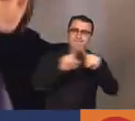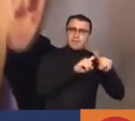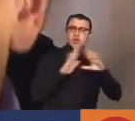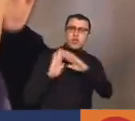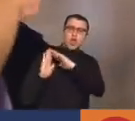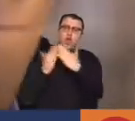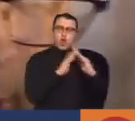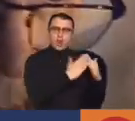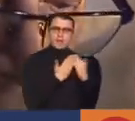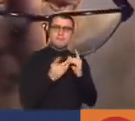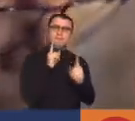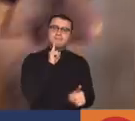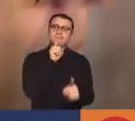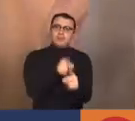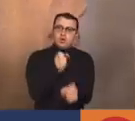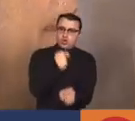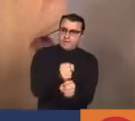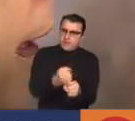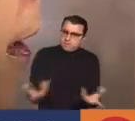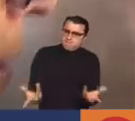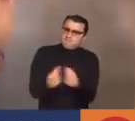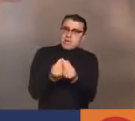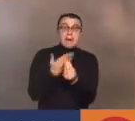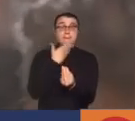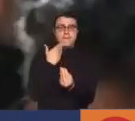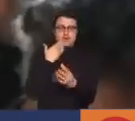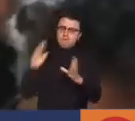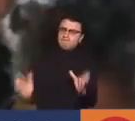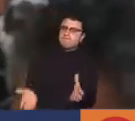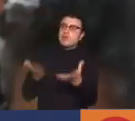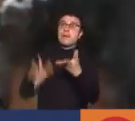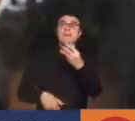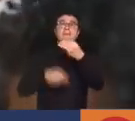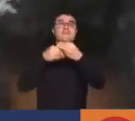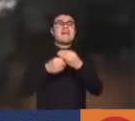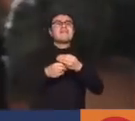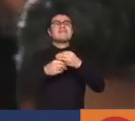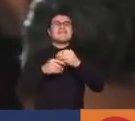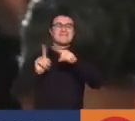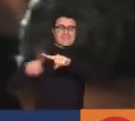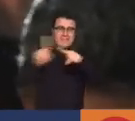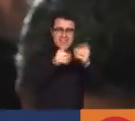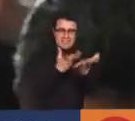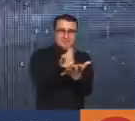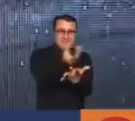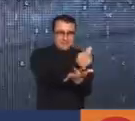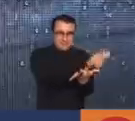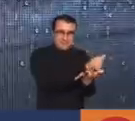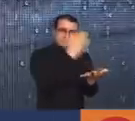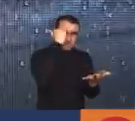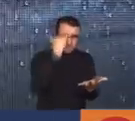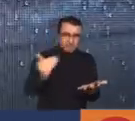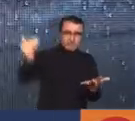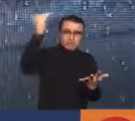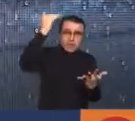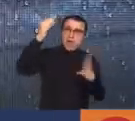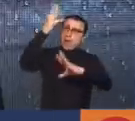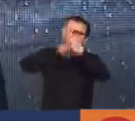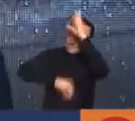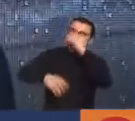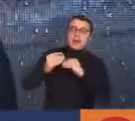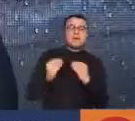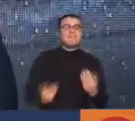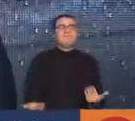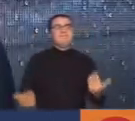un mejor trabajo en equipo y para profundizar en otras áreas del saber es